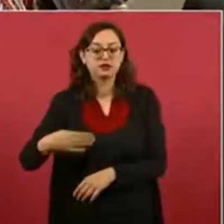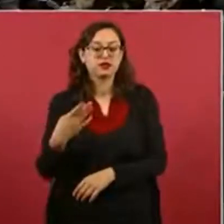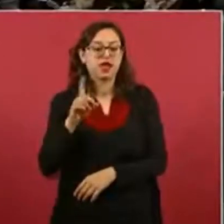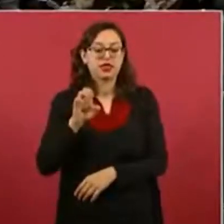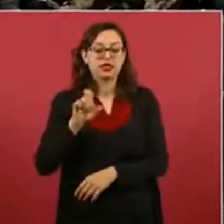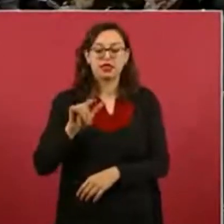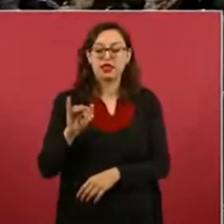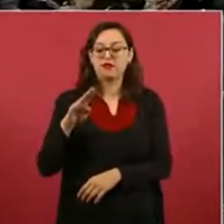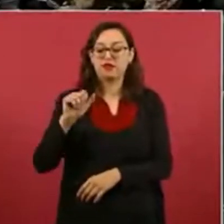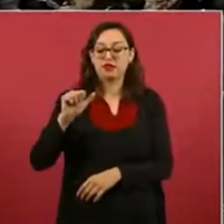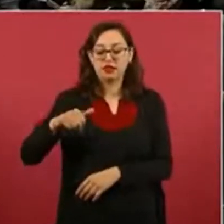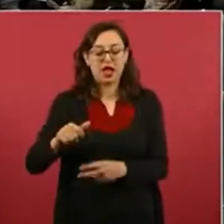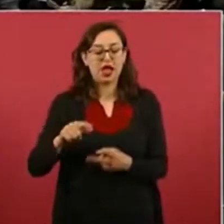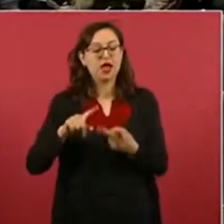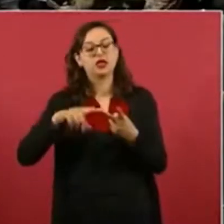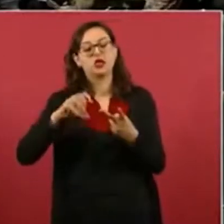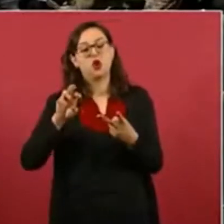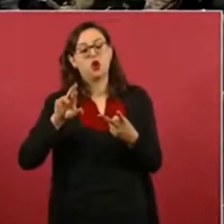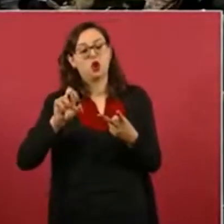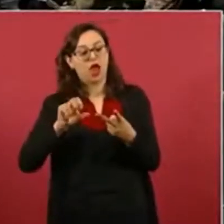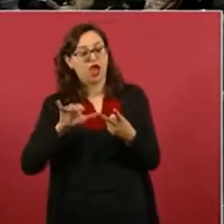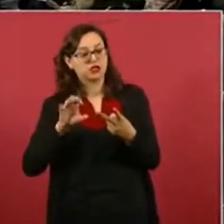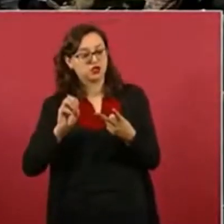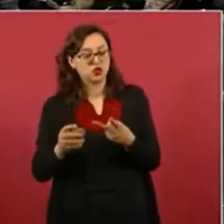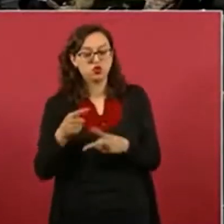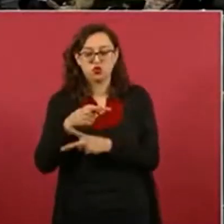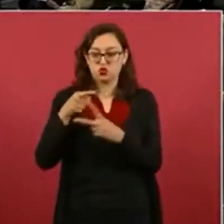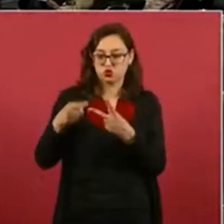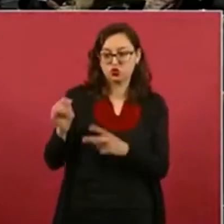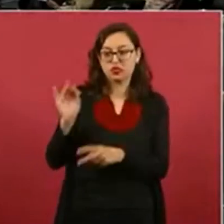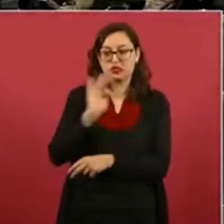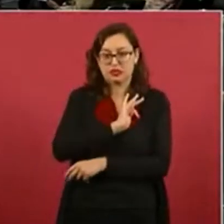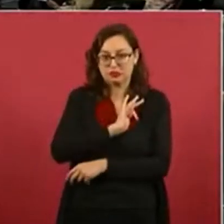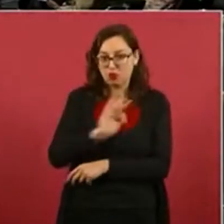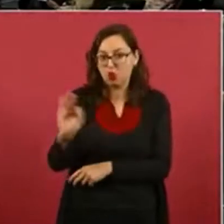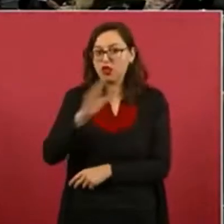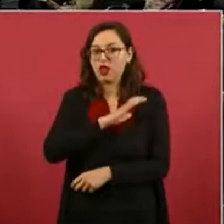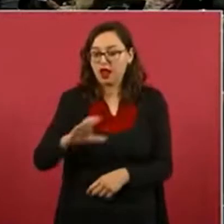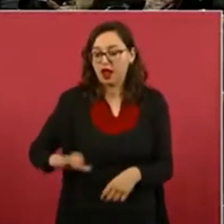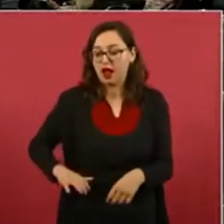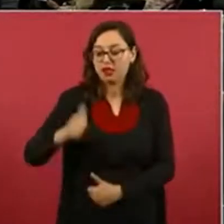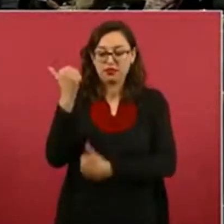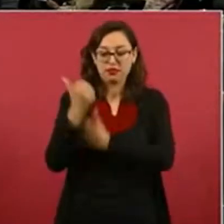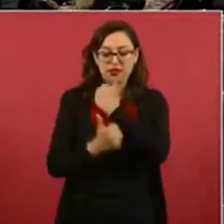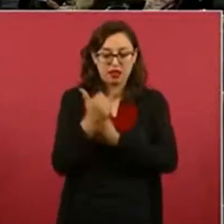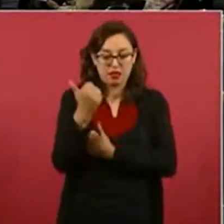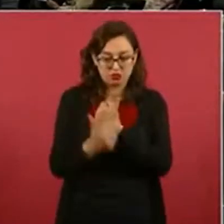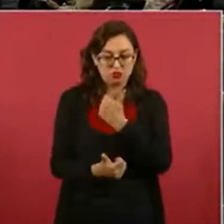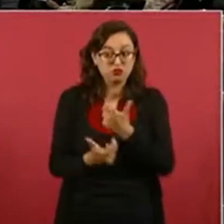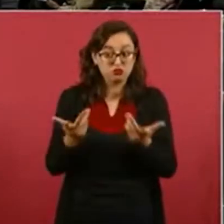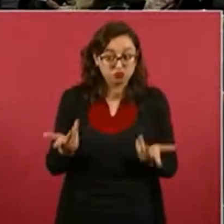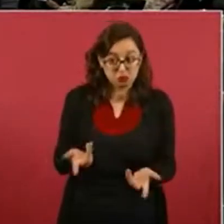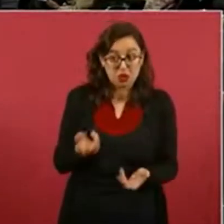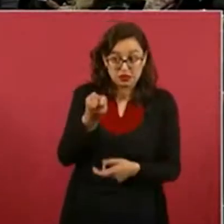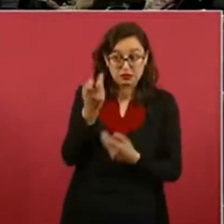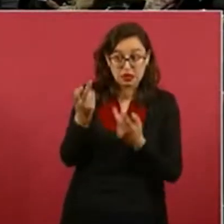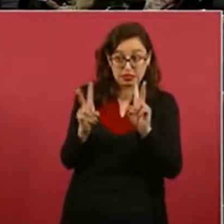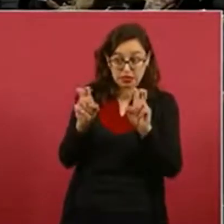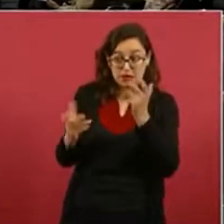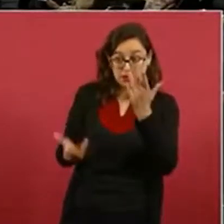si platicamos con mario' y este que pidió hablar conmigo